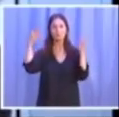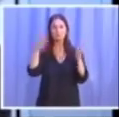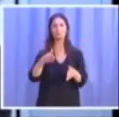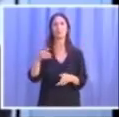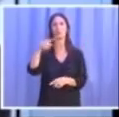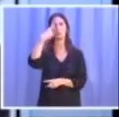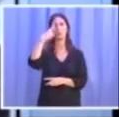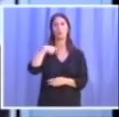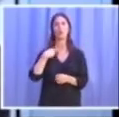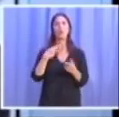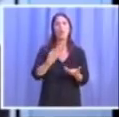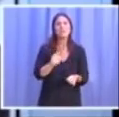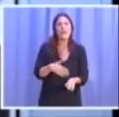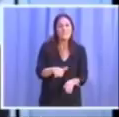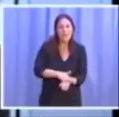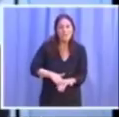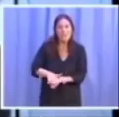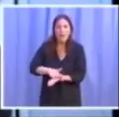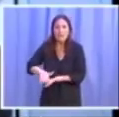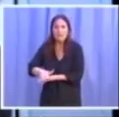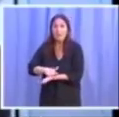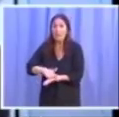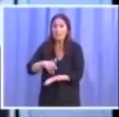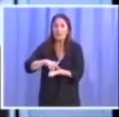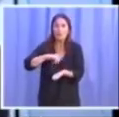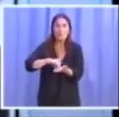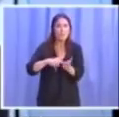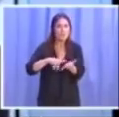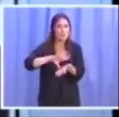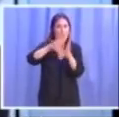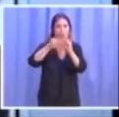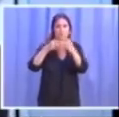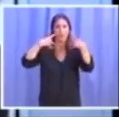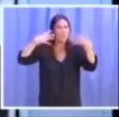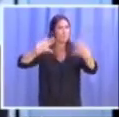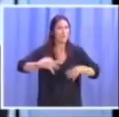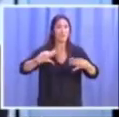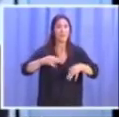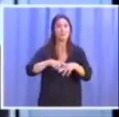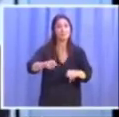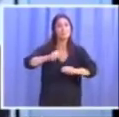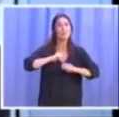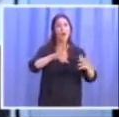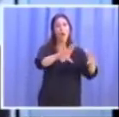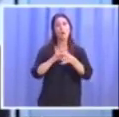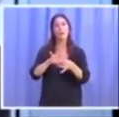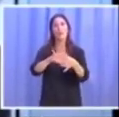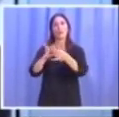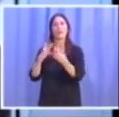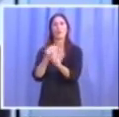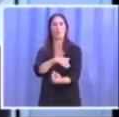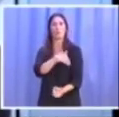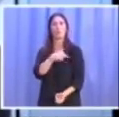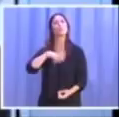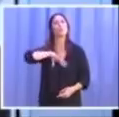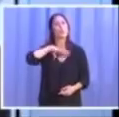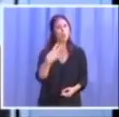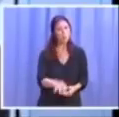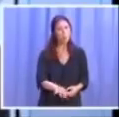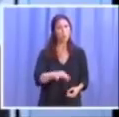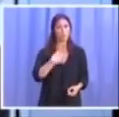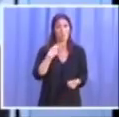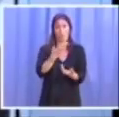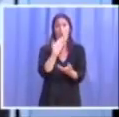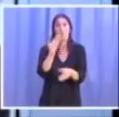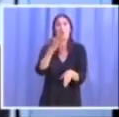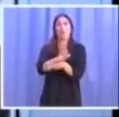Hemos puesto los pilares básicos de un proyecto que se hace realidad, que está establecido en base a la alianza con la universidad, que hemos sido capaces, y ponía